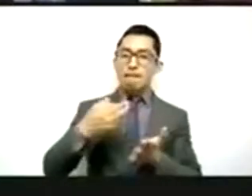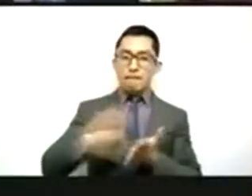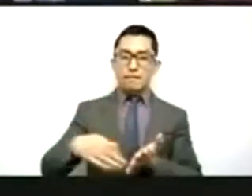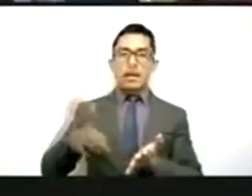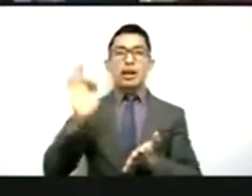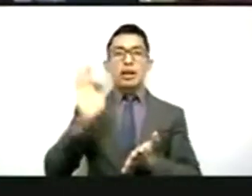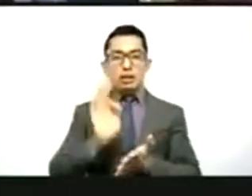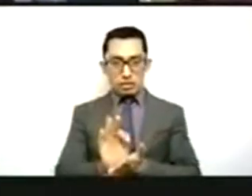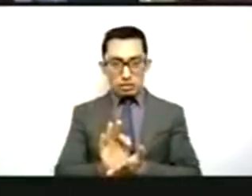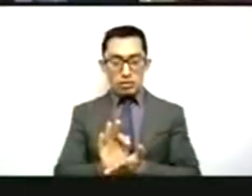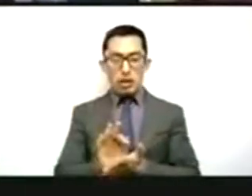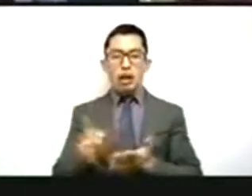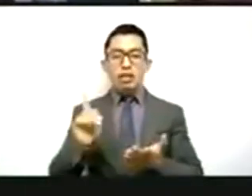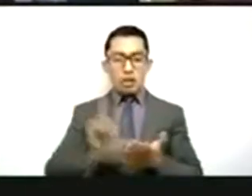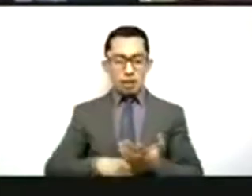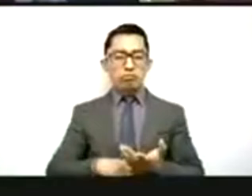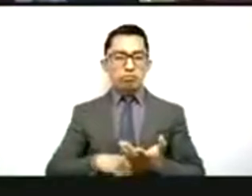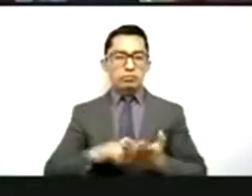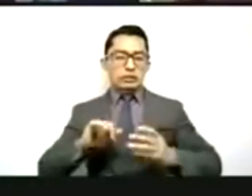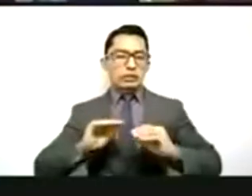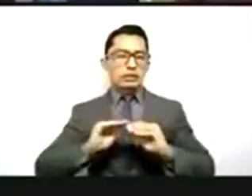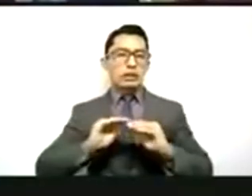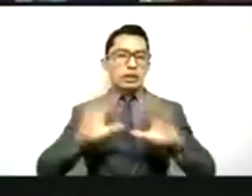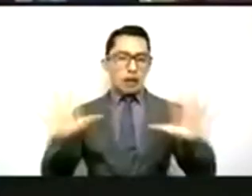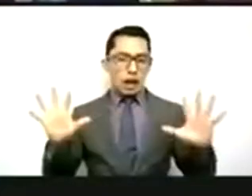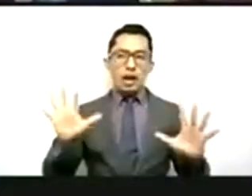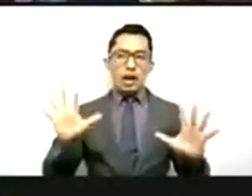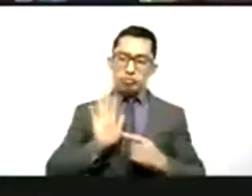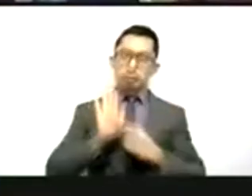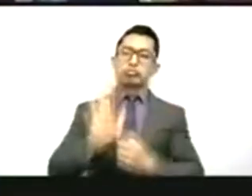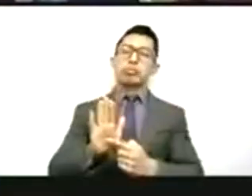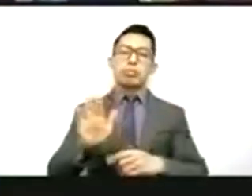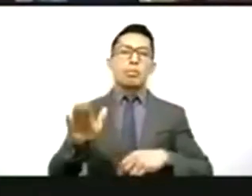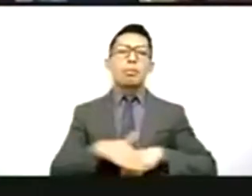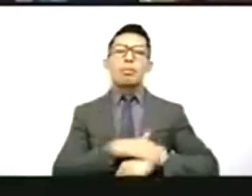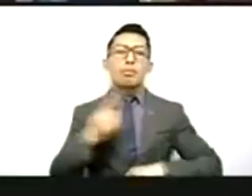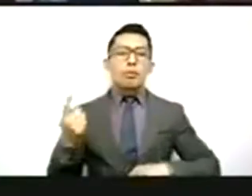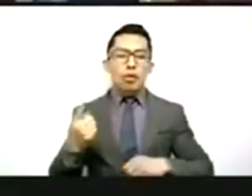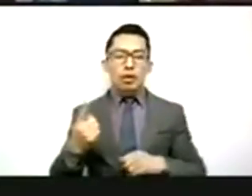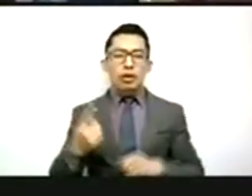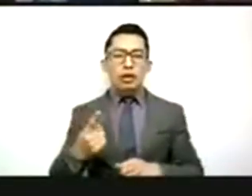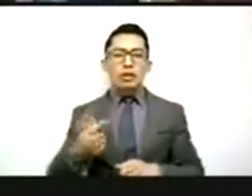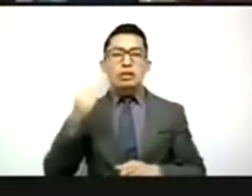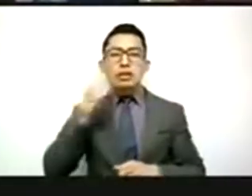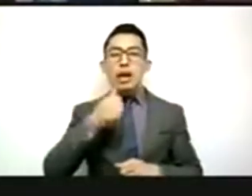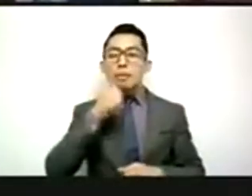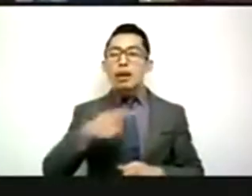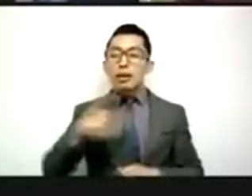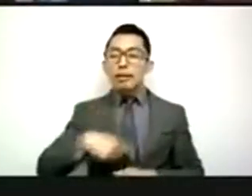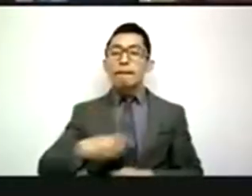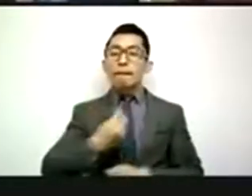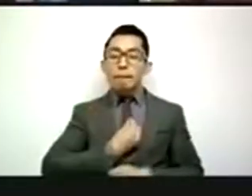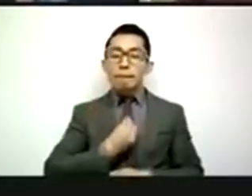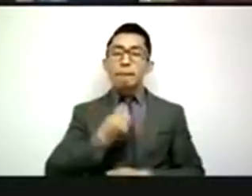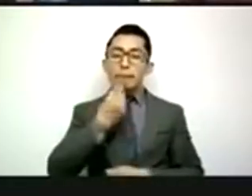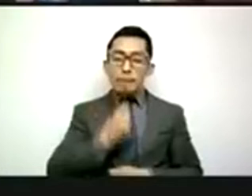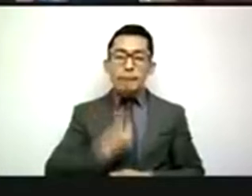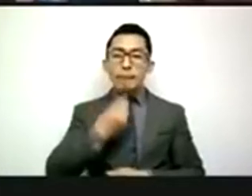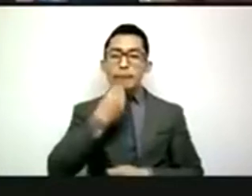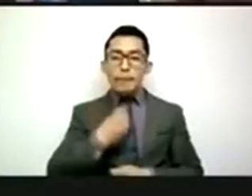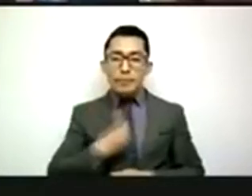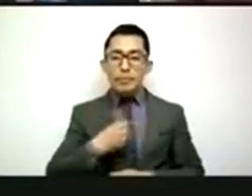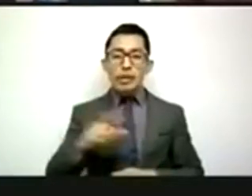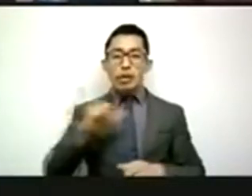en evidencia porque siempre hubo resistencia. La llegada de la